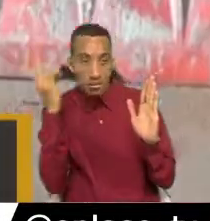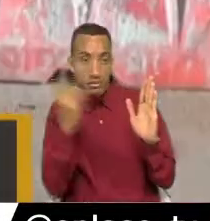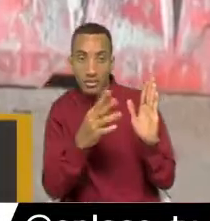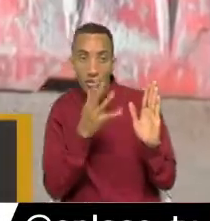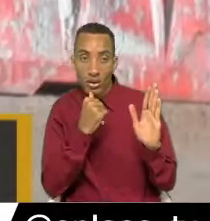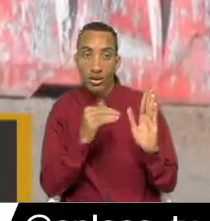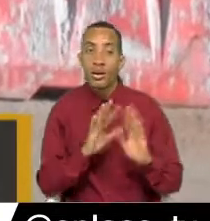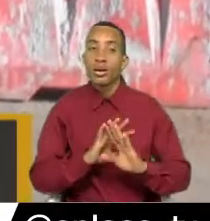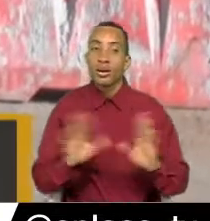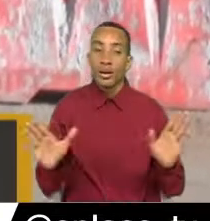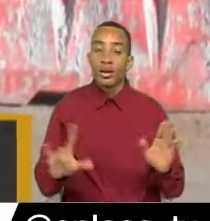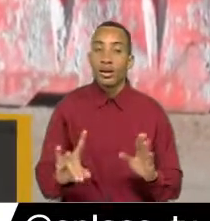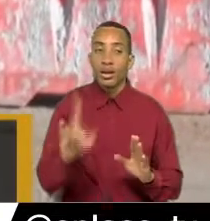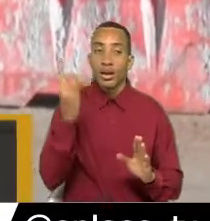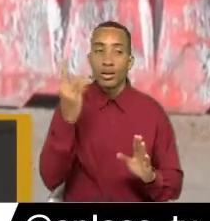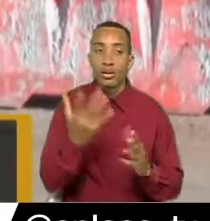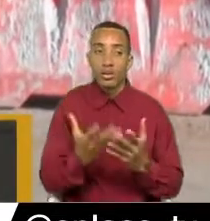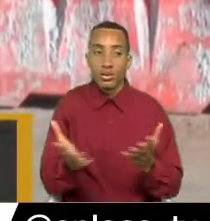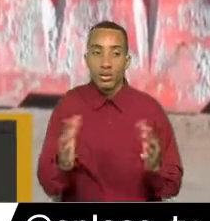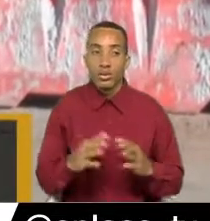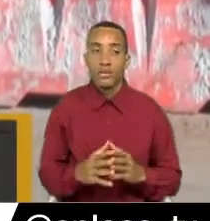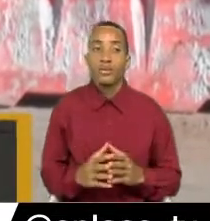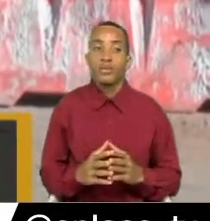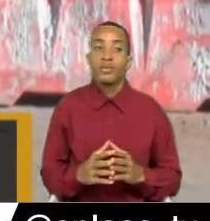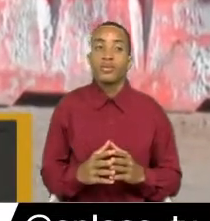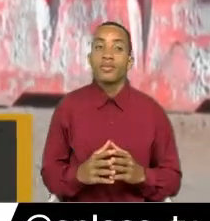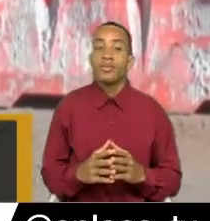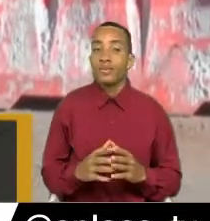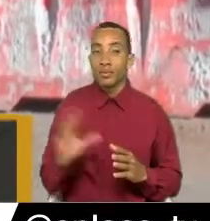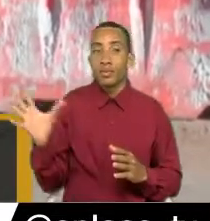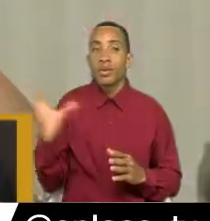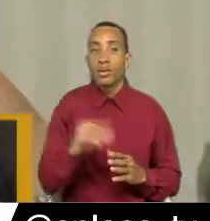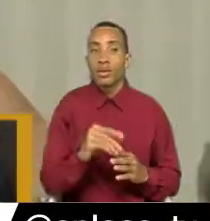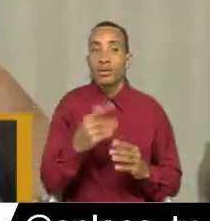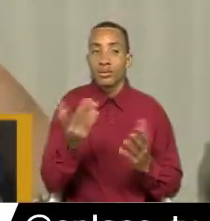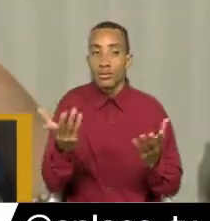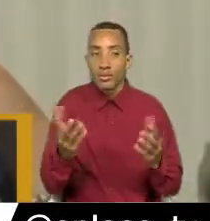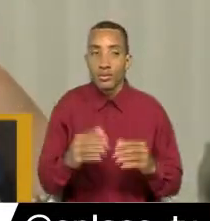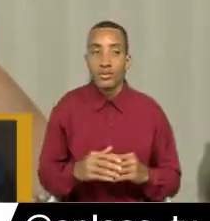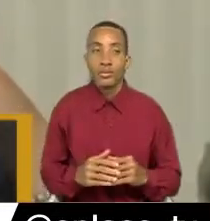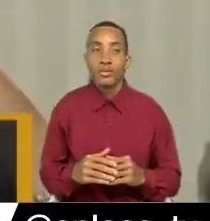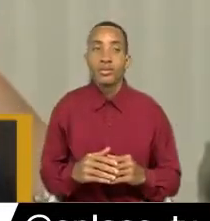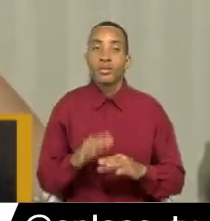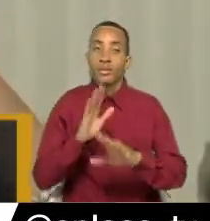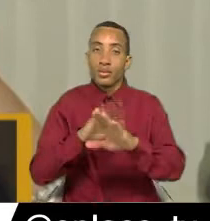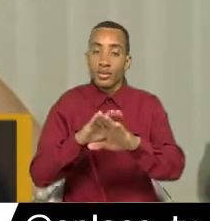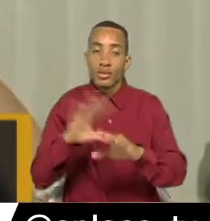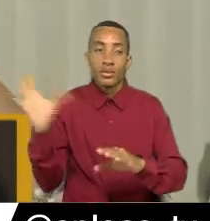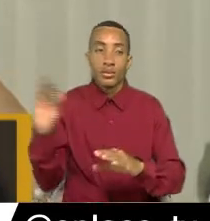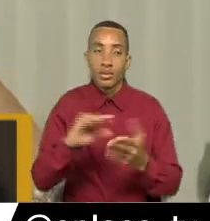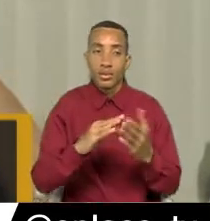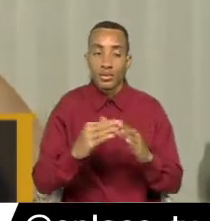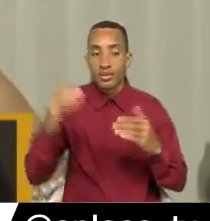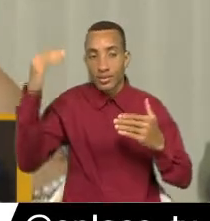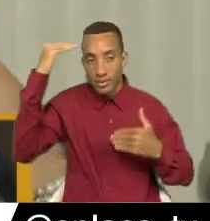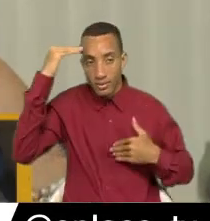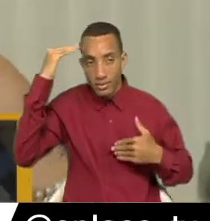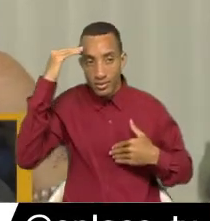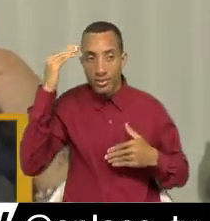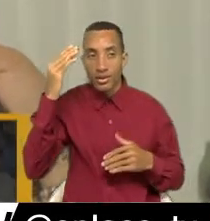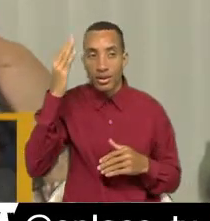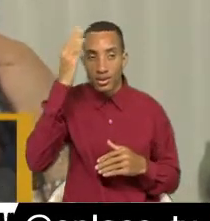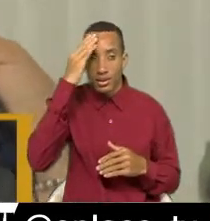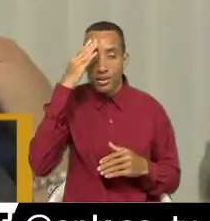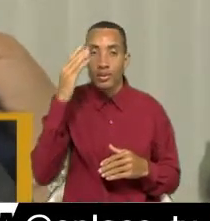generar ningún traumatismo, ningún enojo de algún ciudadano, sino que por el contrario, es llamarlo a la conciencia y sabiendo que van a estar allí regulando